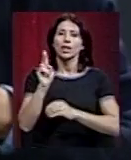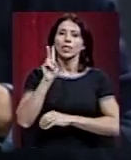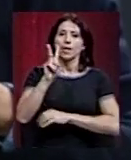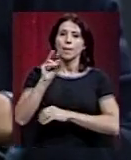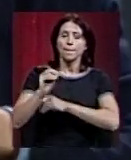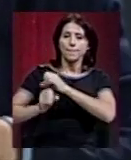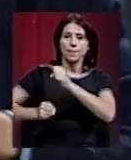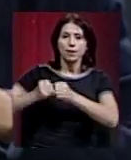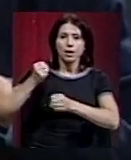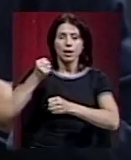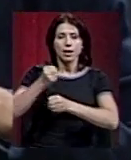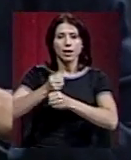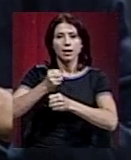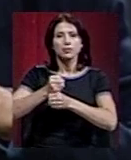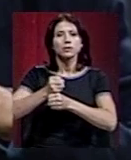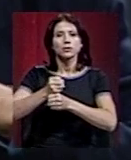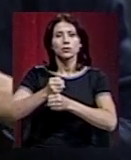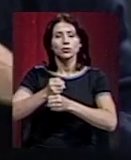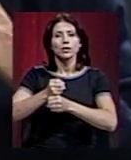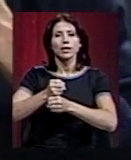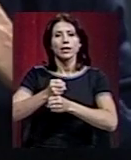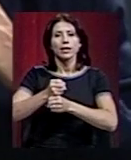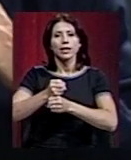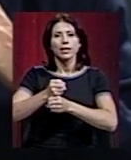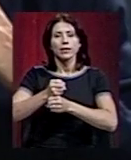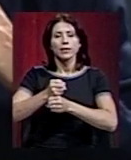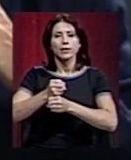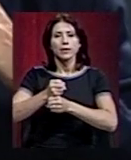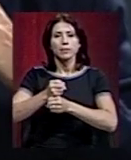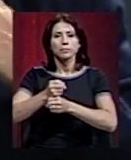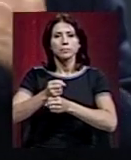décadas de